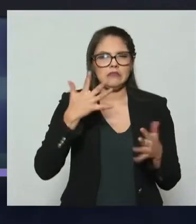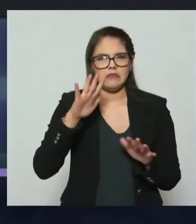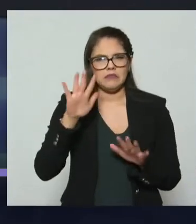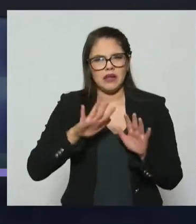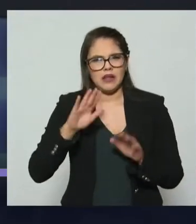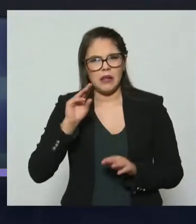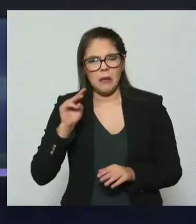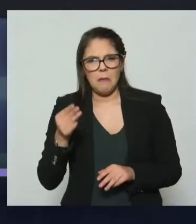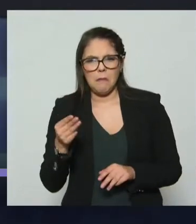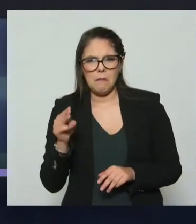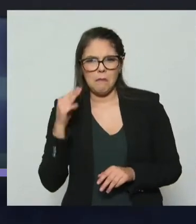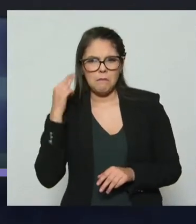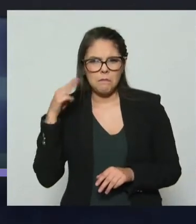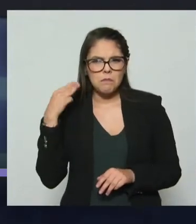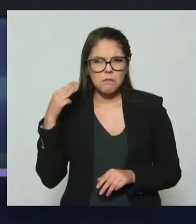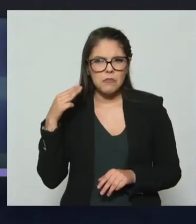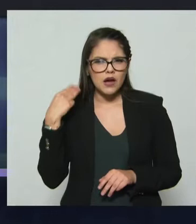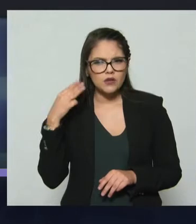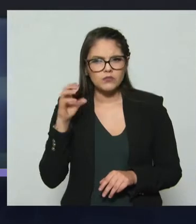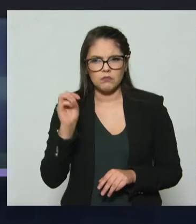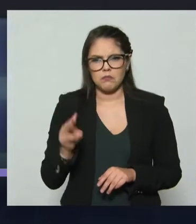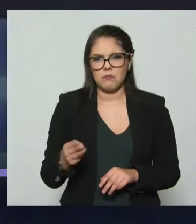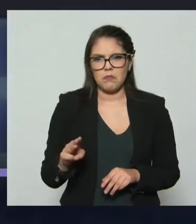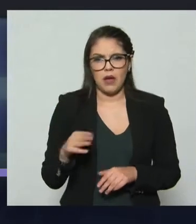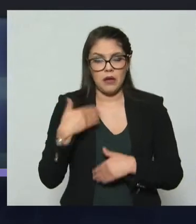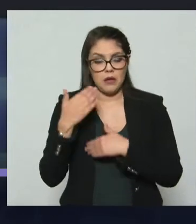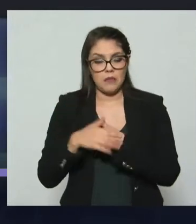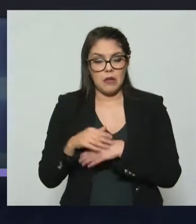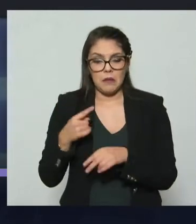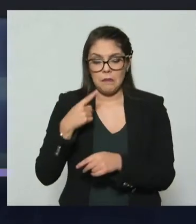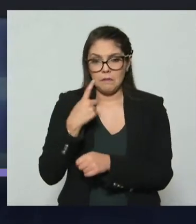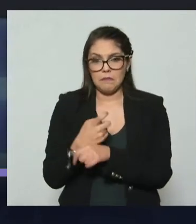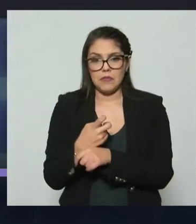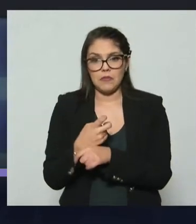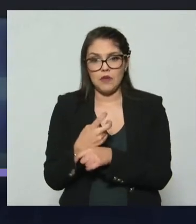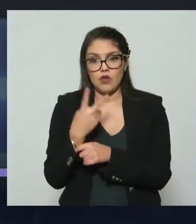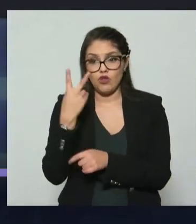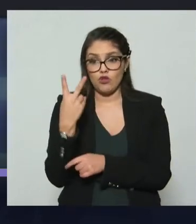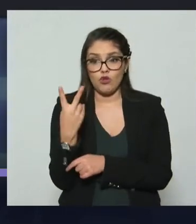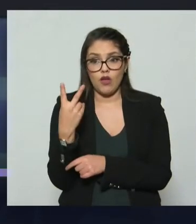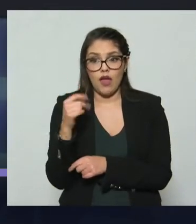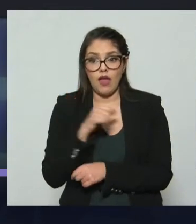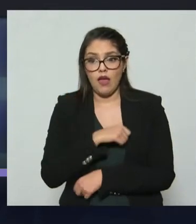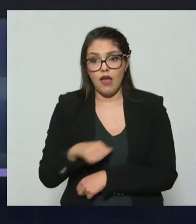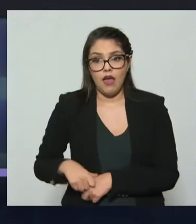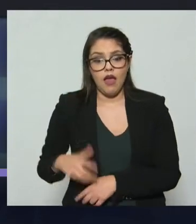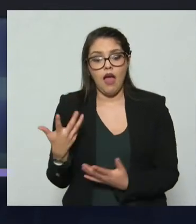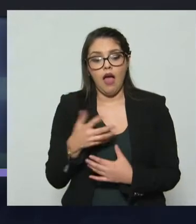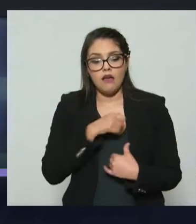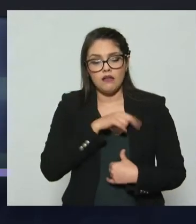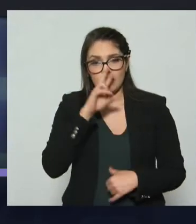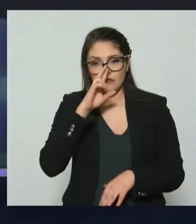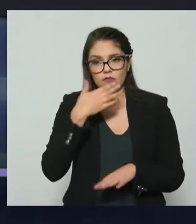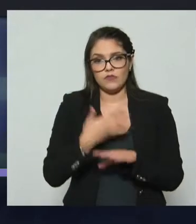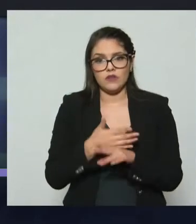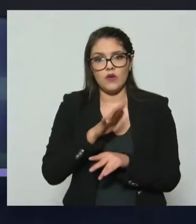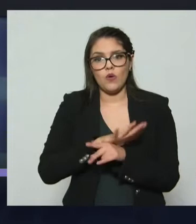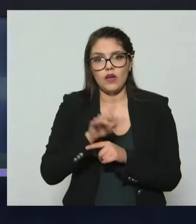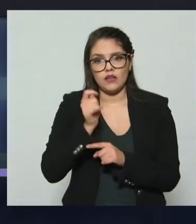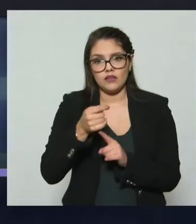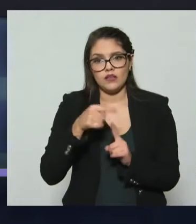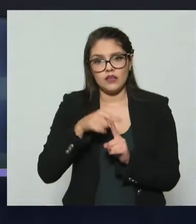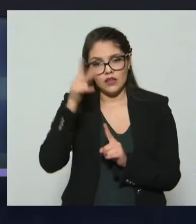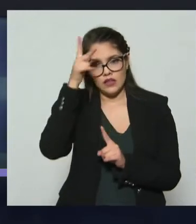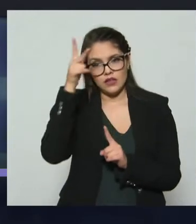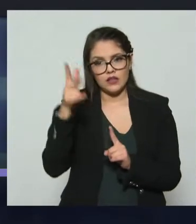o mayo, empezamos con 2 primeras alcaldías que son las que van a hacer este ejercicio, que es el de Miguel Hidalgo y